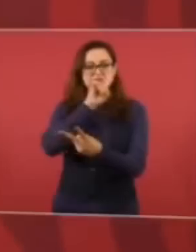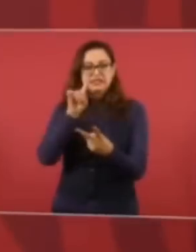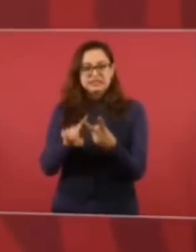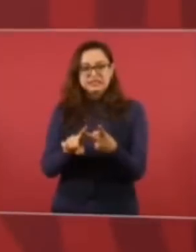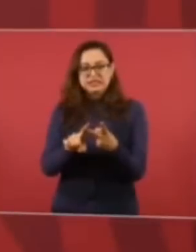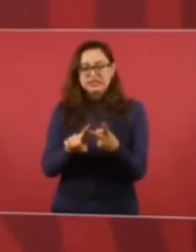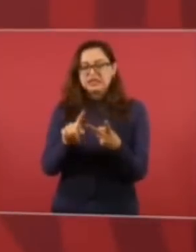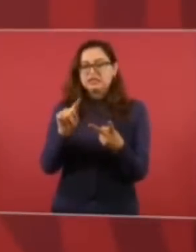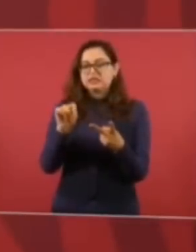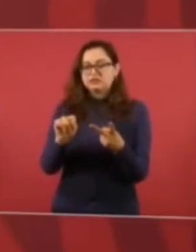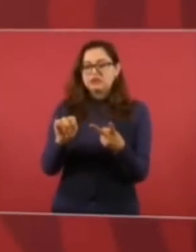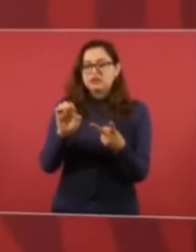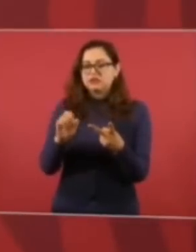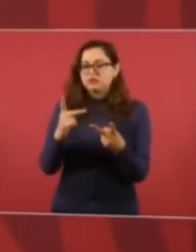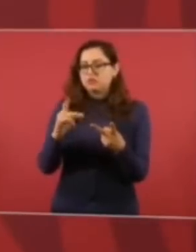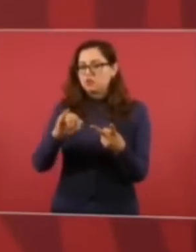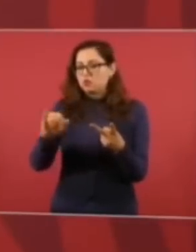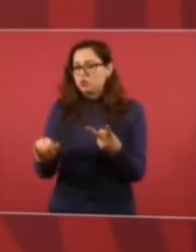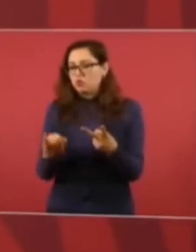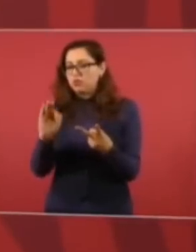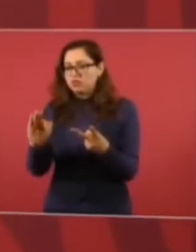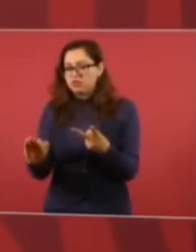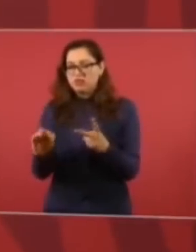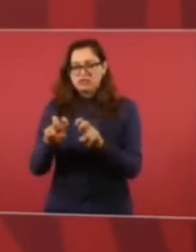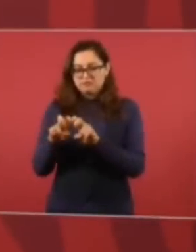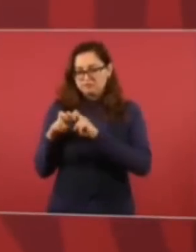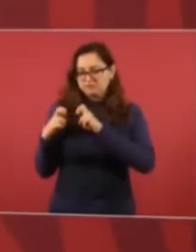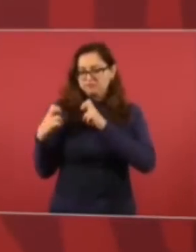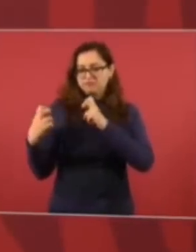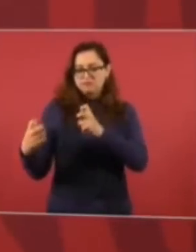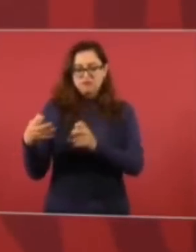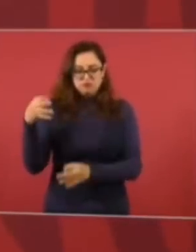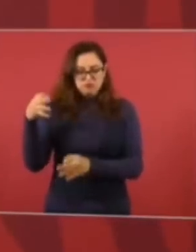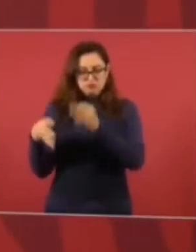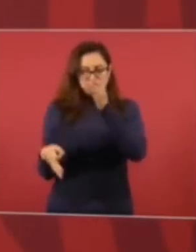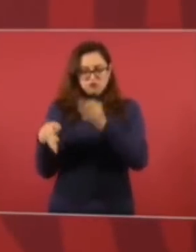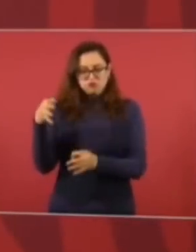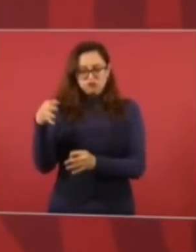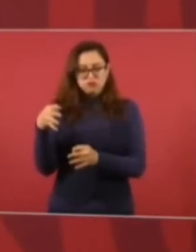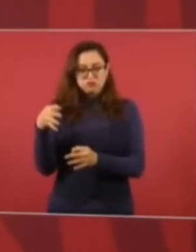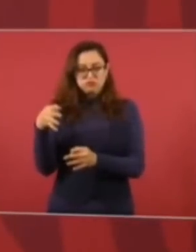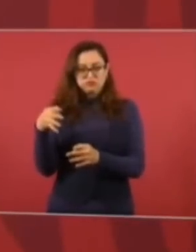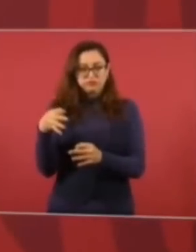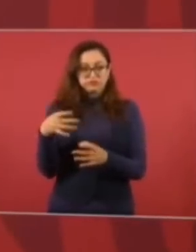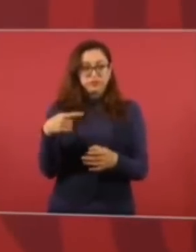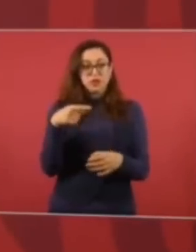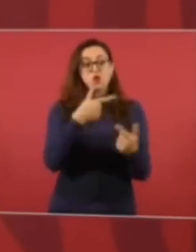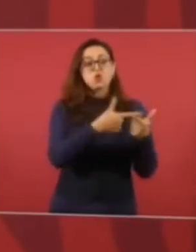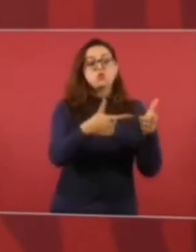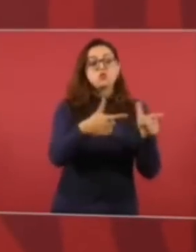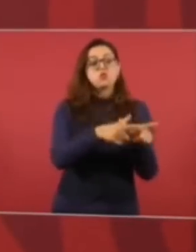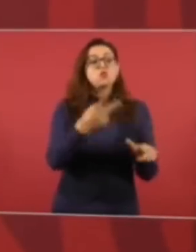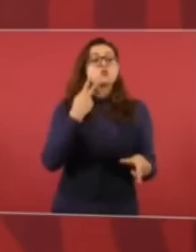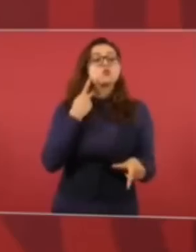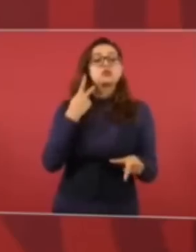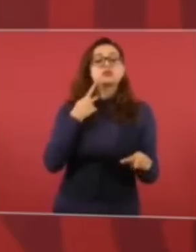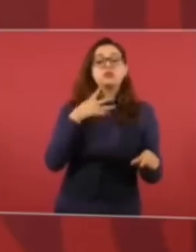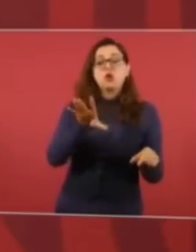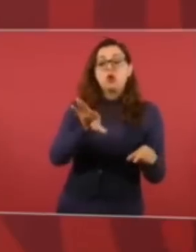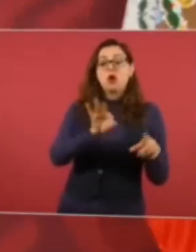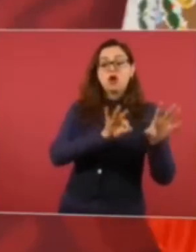a los consejeros Aleluya y magistrados del tribunal electoral